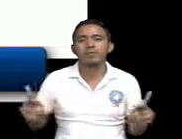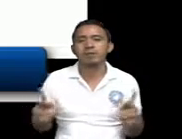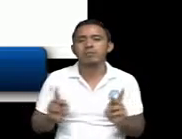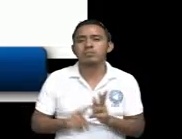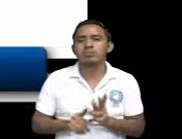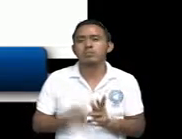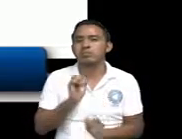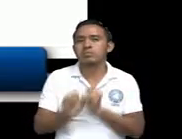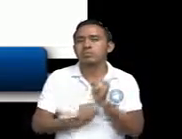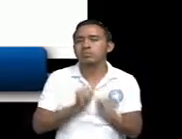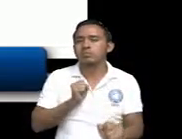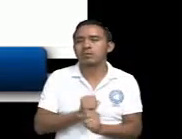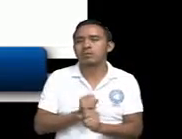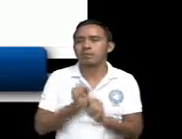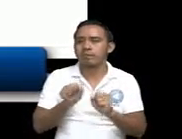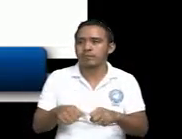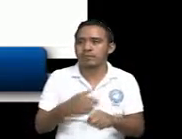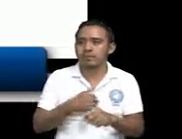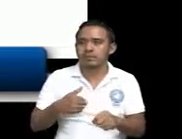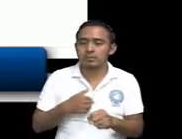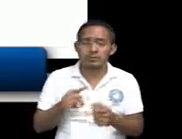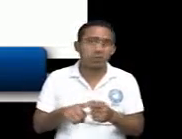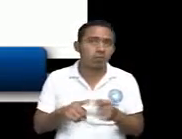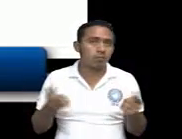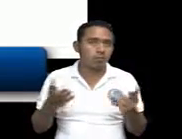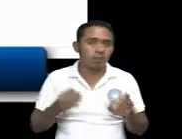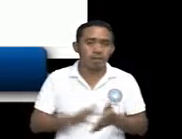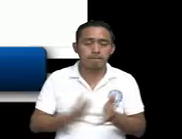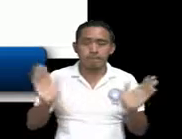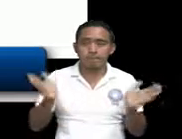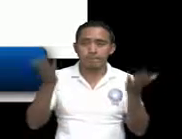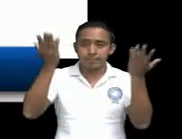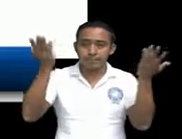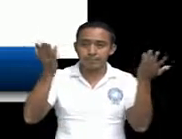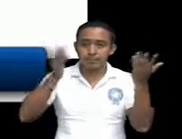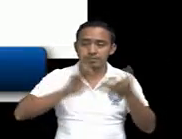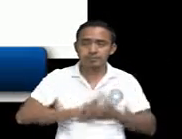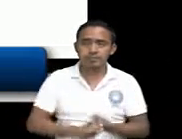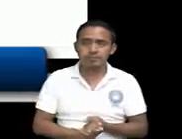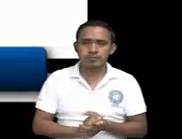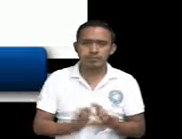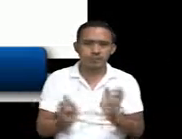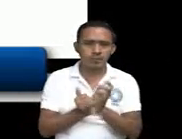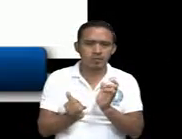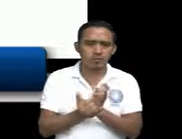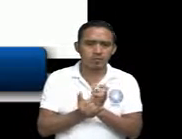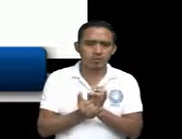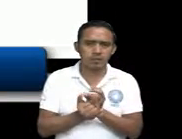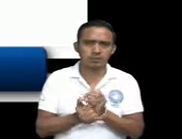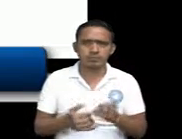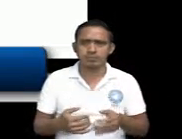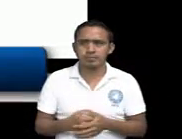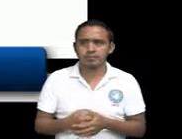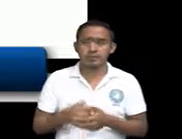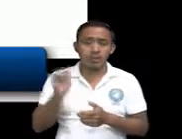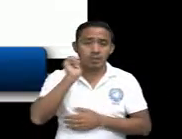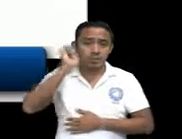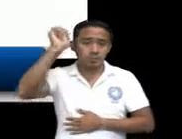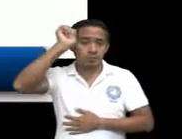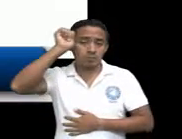qué edad se presentan? ¿Suele presentarse mayoritariamente las varices esofágicas, así como las varices externas en personas ya